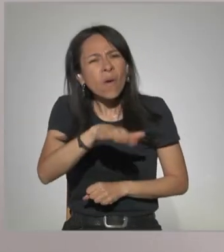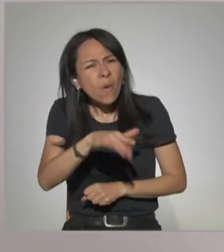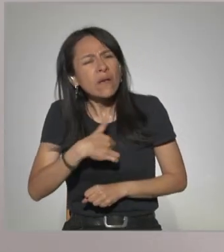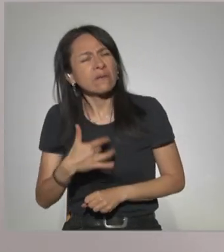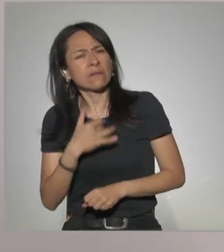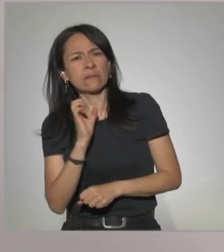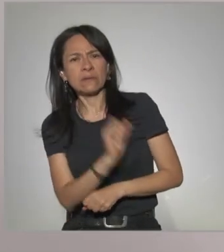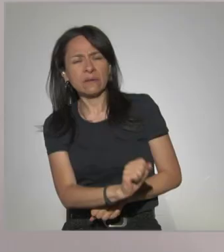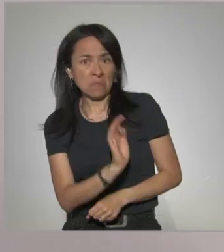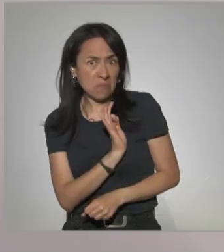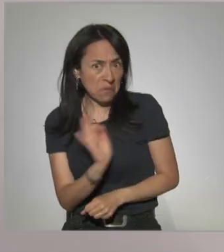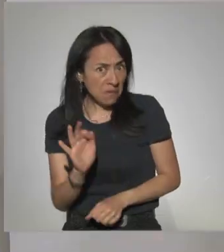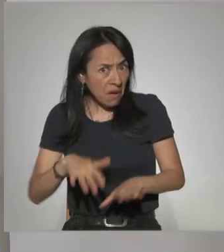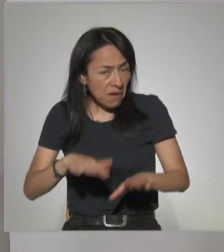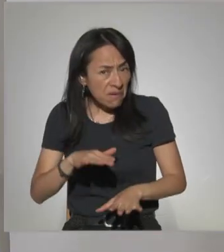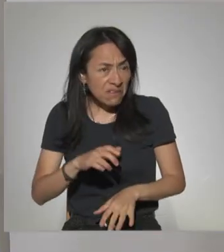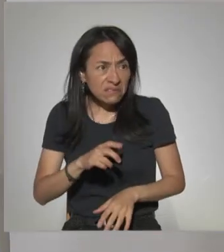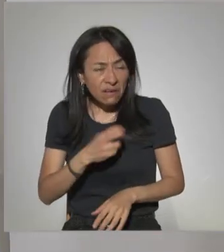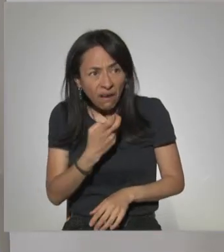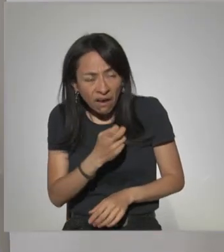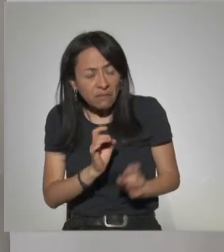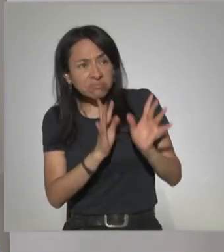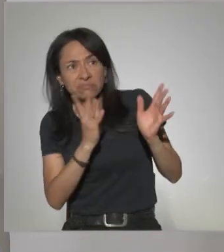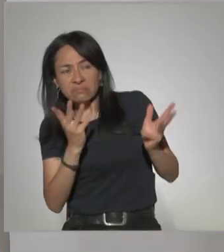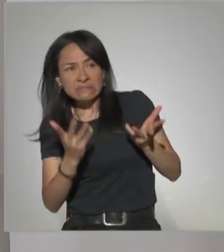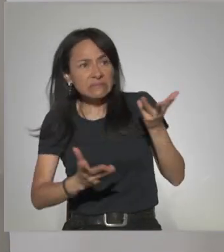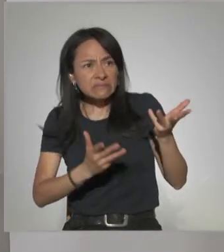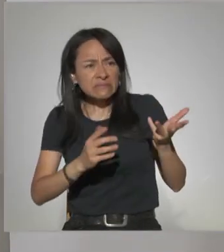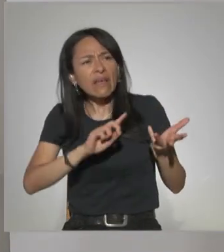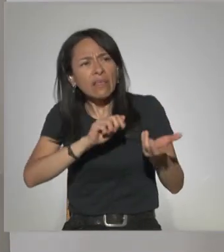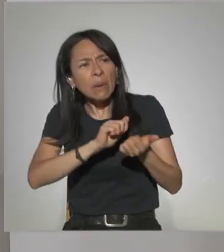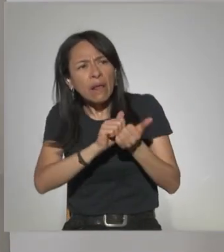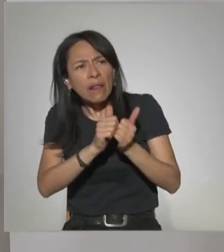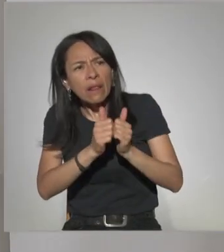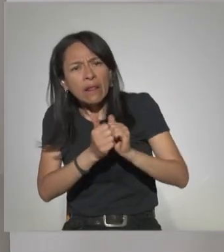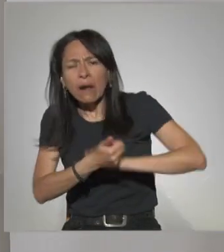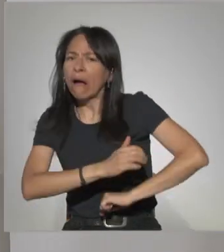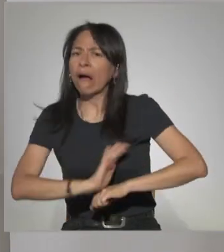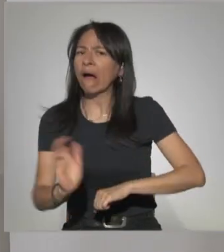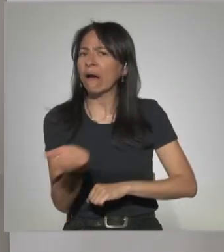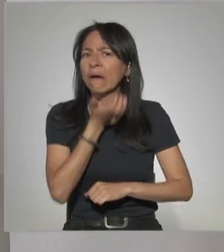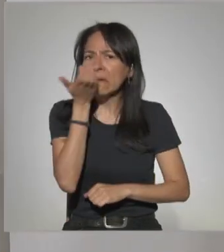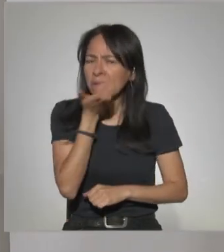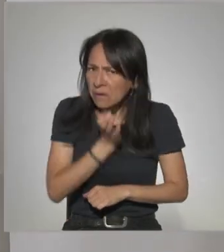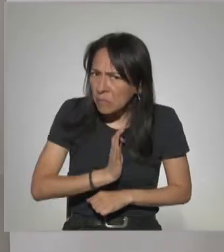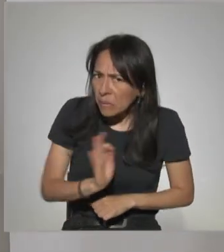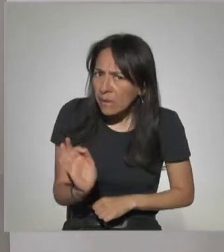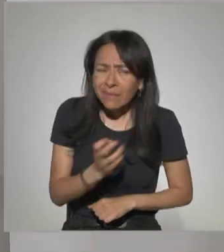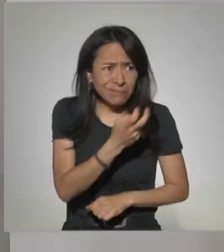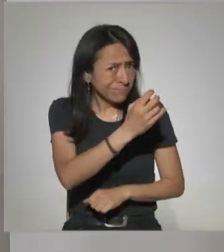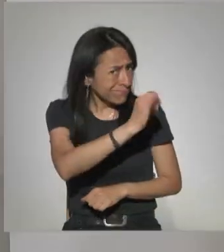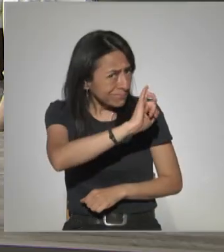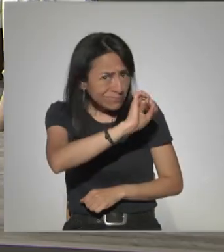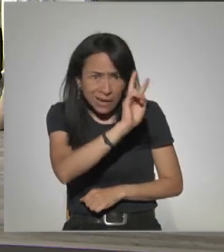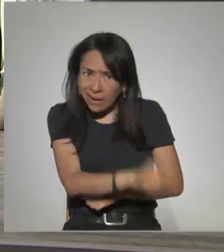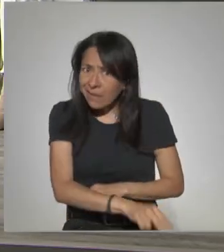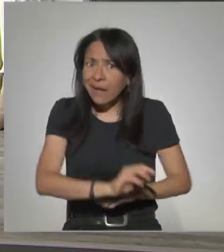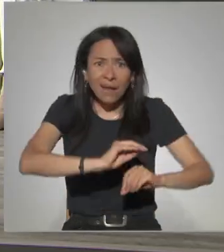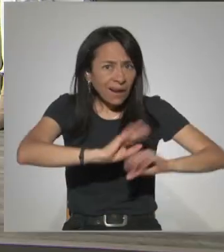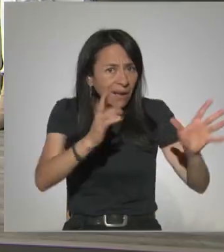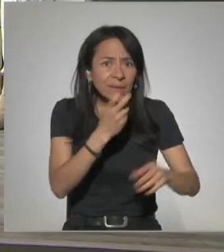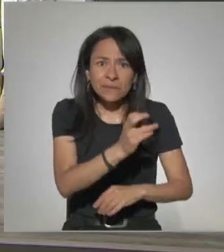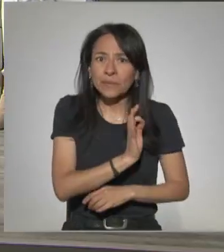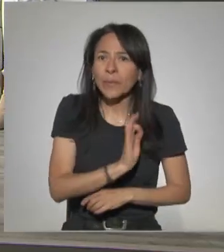estado, por ejemplo. Claro, nos podemos acostumbrar, nos podemos incluso... Hay un fenómeno algo similar a una adicción a